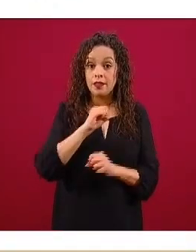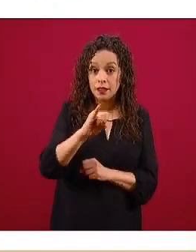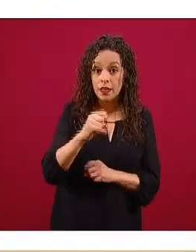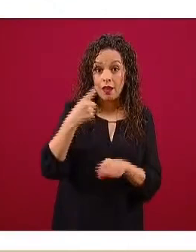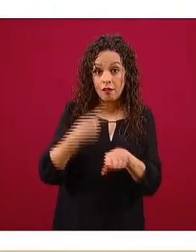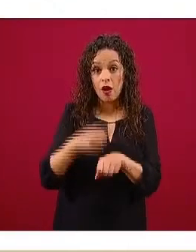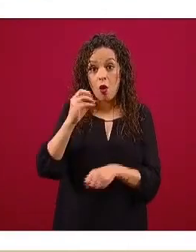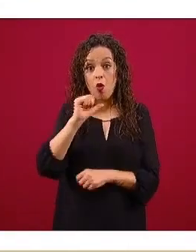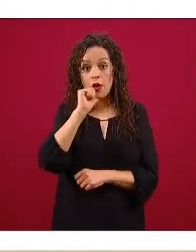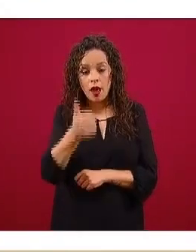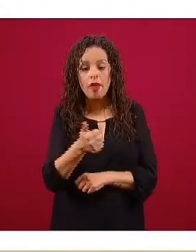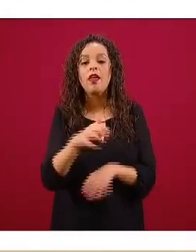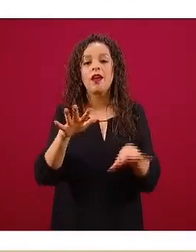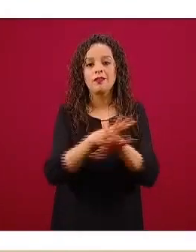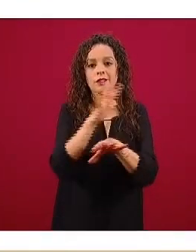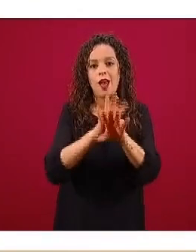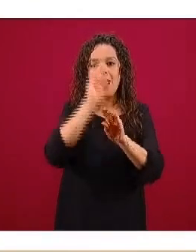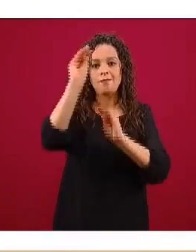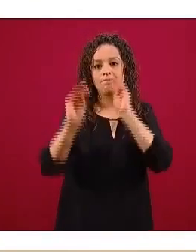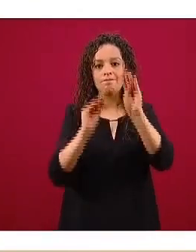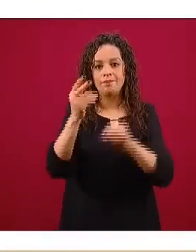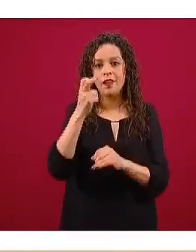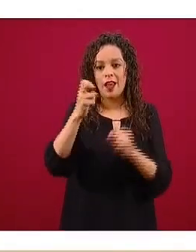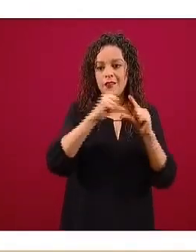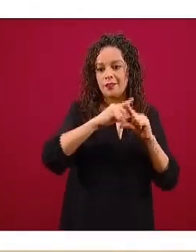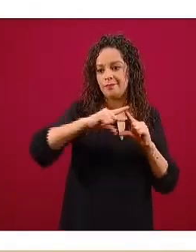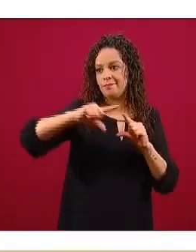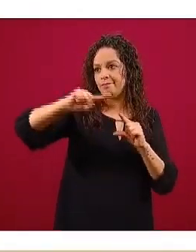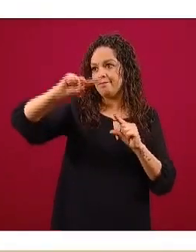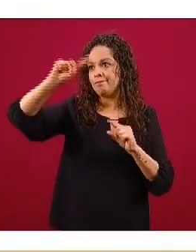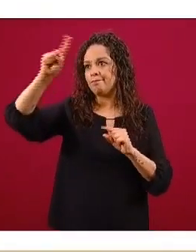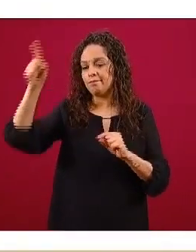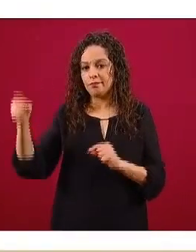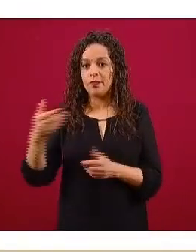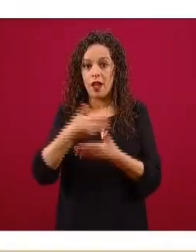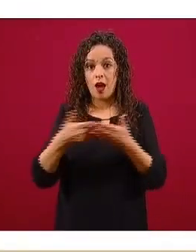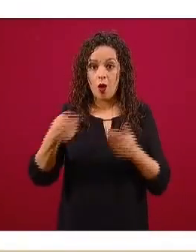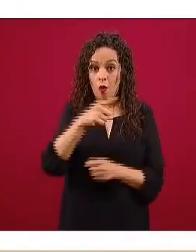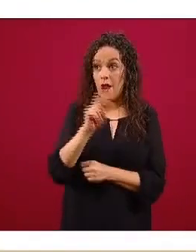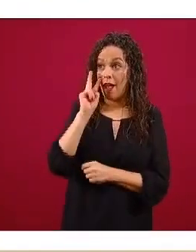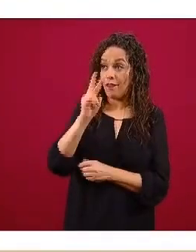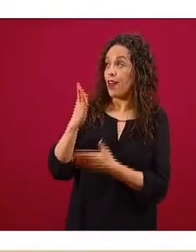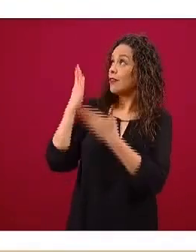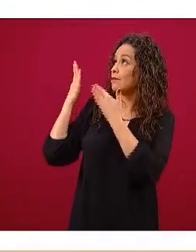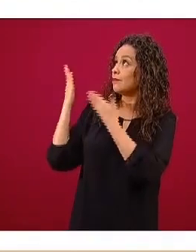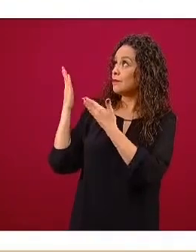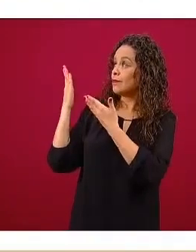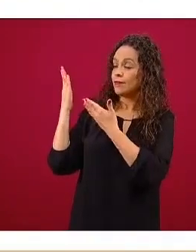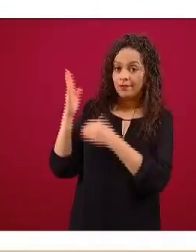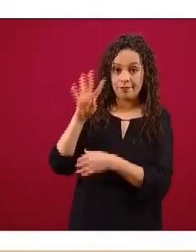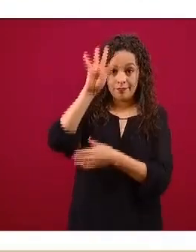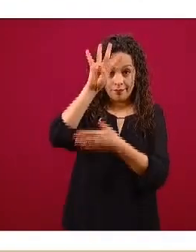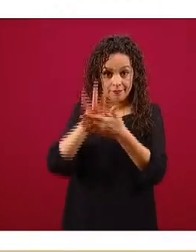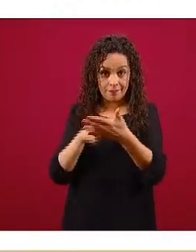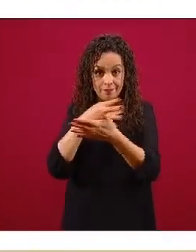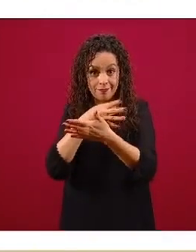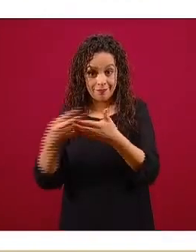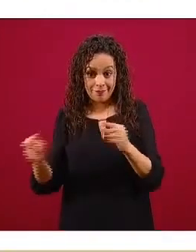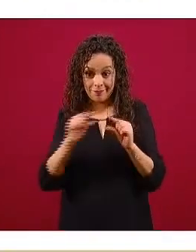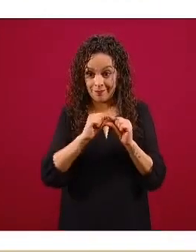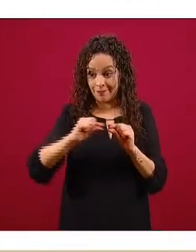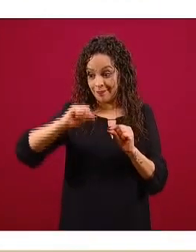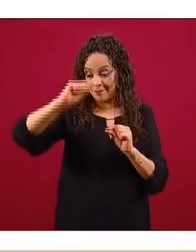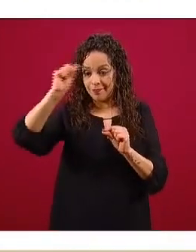irá modificándose lógicamente esta pendiente. Vemos que la pendiente que en su momento se grafica cuando